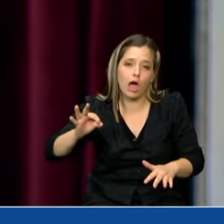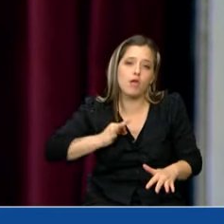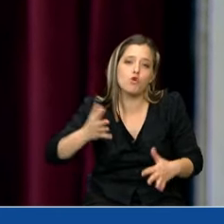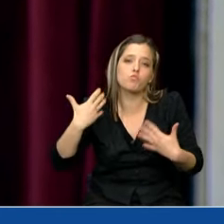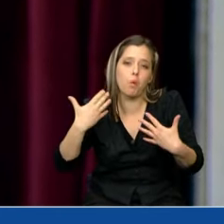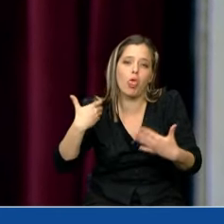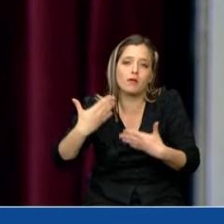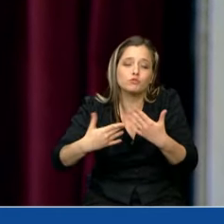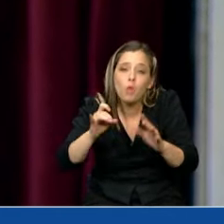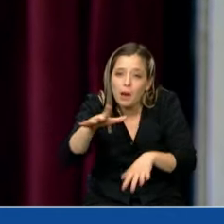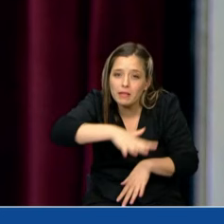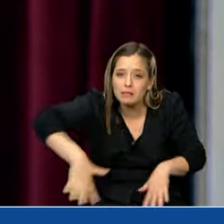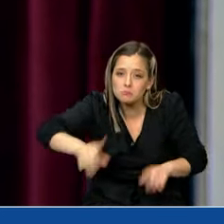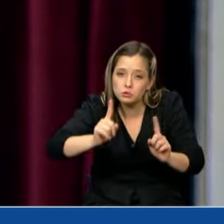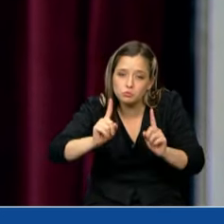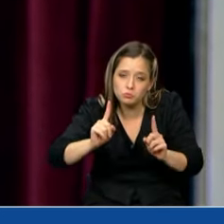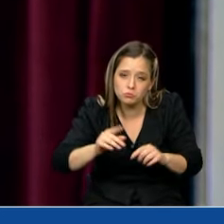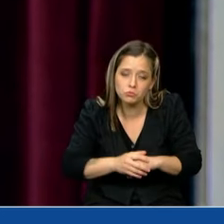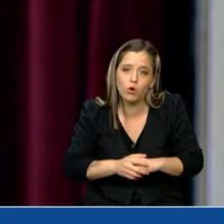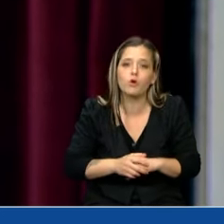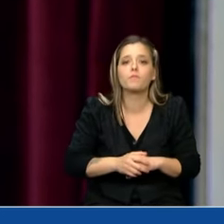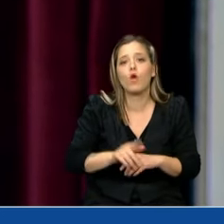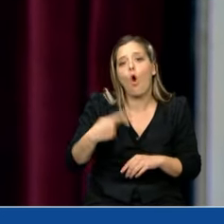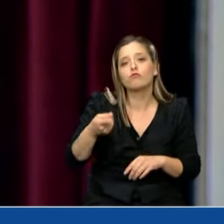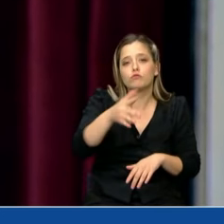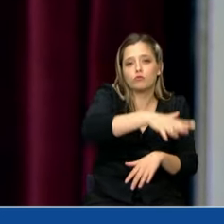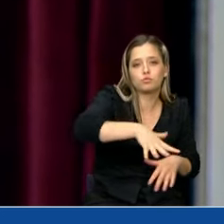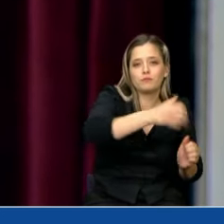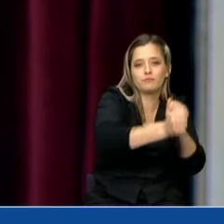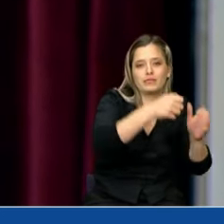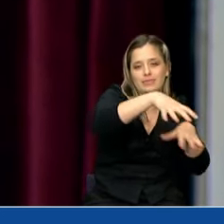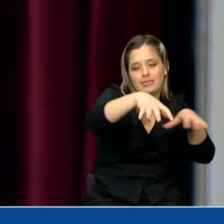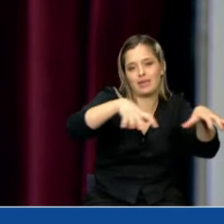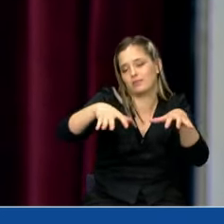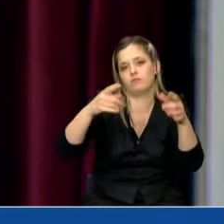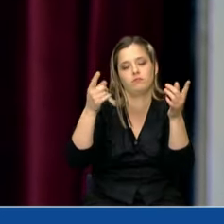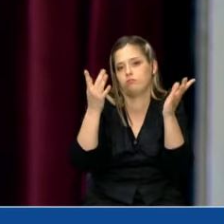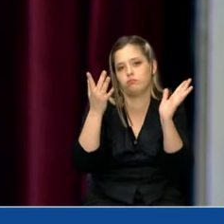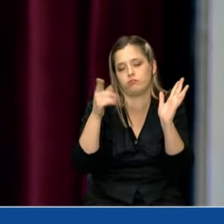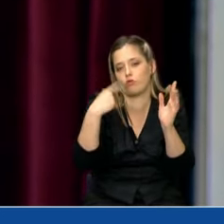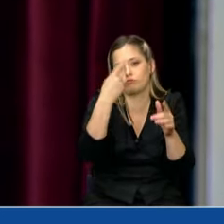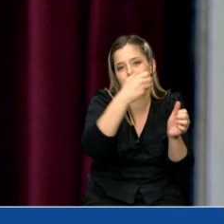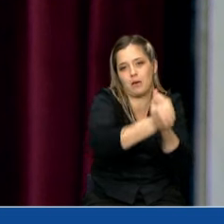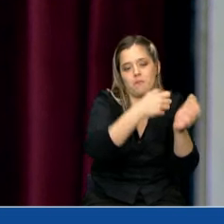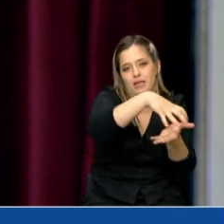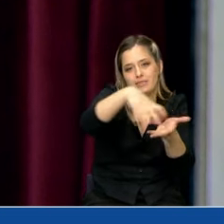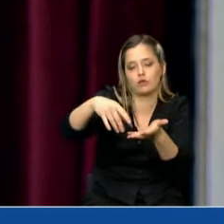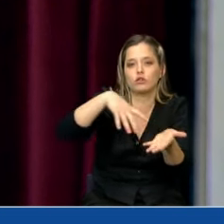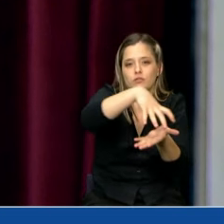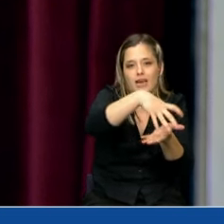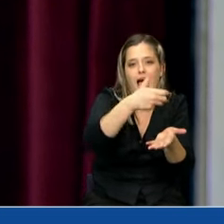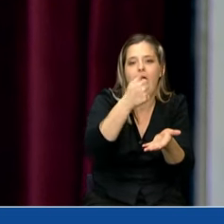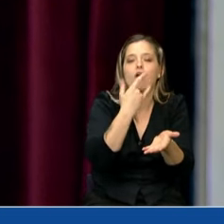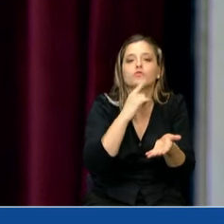en bacam muerte ni hablar de las otras cuencas tenemos la mencionada Cuenca austral